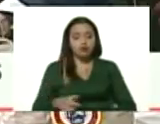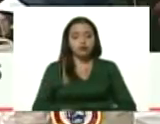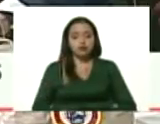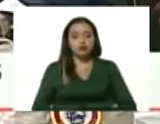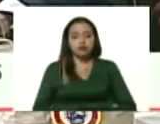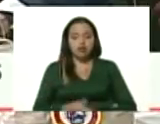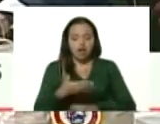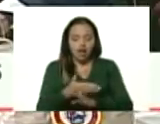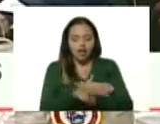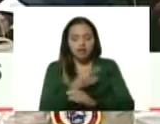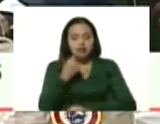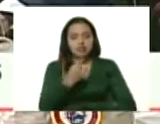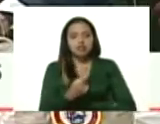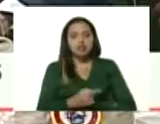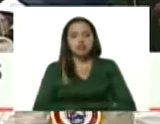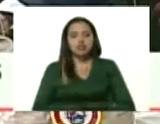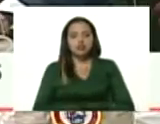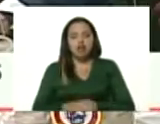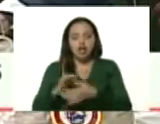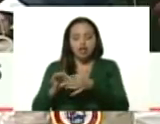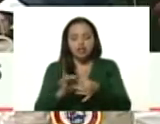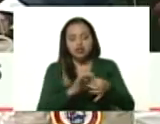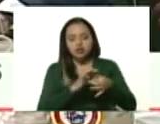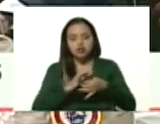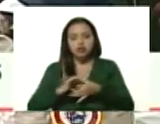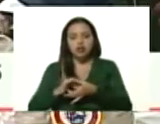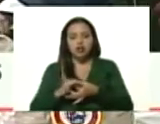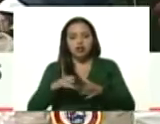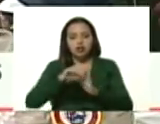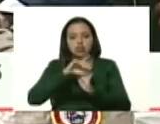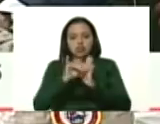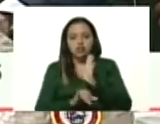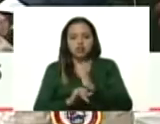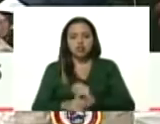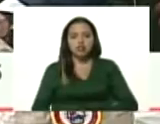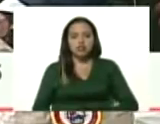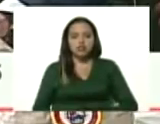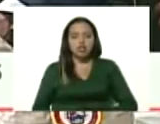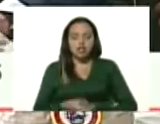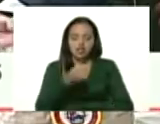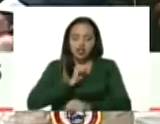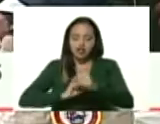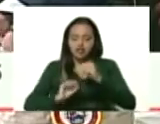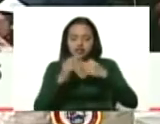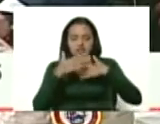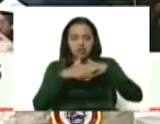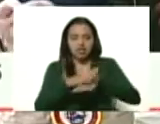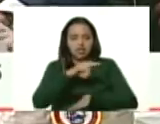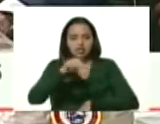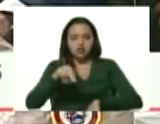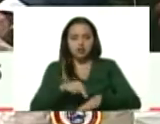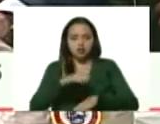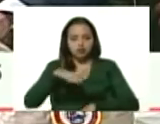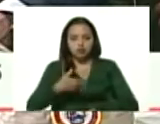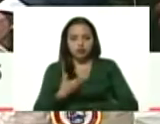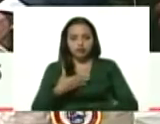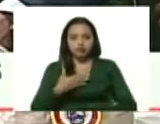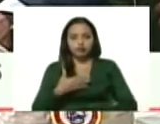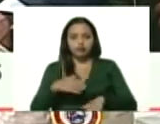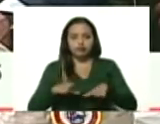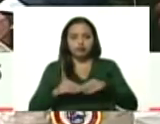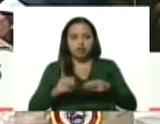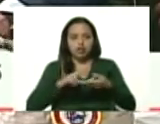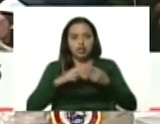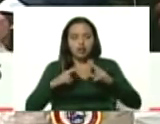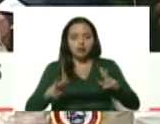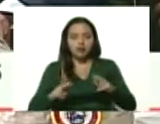ya lo decíamos en nuestro articulado de la Constitución, en defensa integral de la nación para garantizar la independencia, la paz, la soberanía